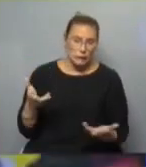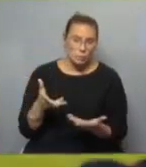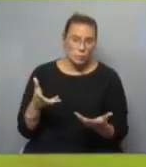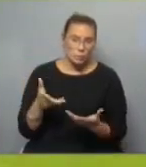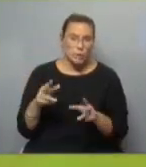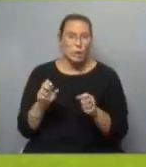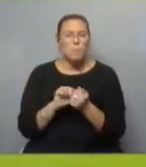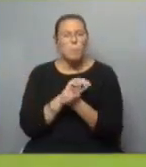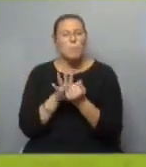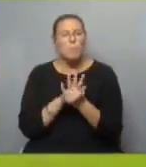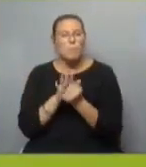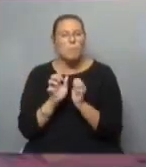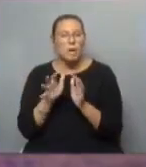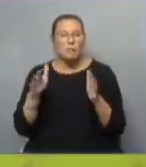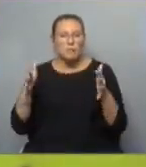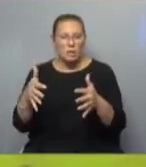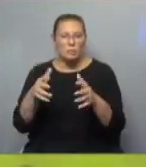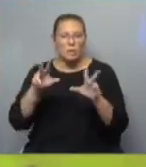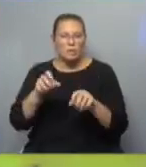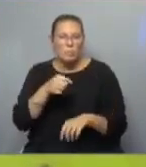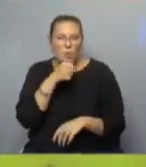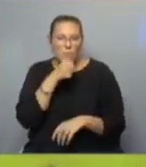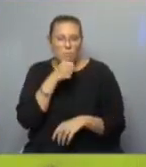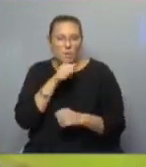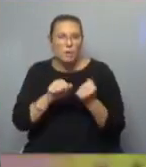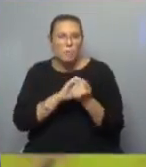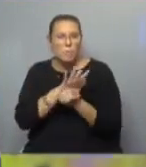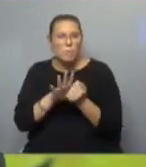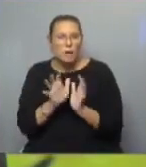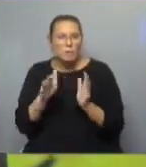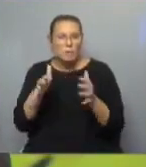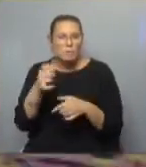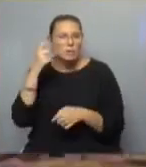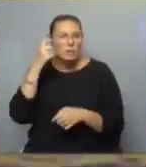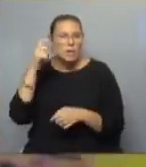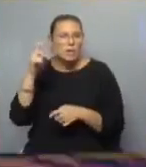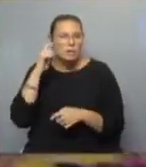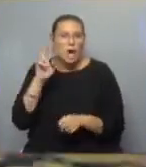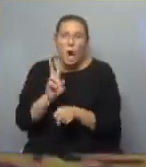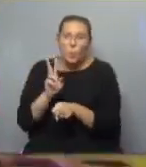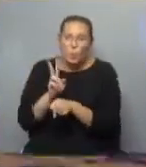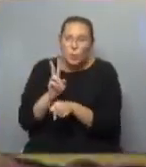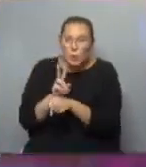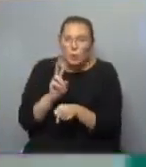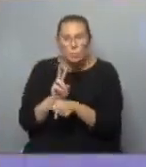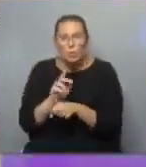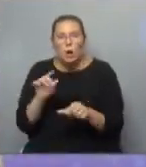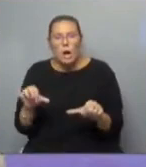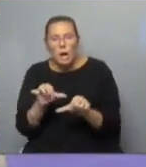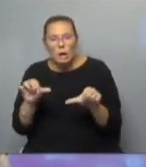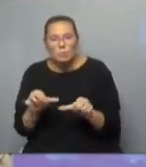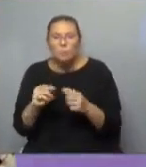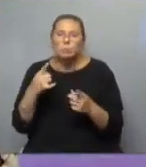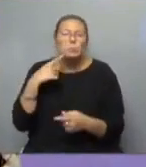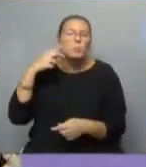la pandemia, ¿no? Y el tema de la vejez en la pandemia y estas ideas de, bueno, cuidemos por acá, hagamos...